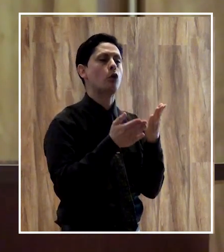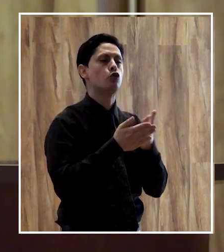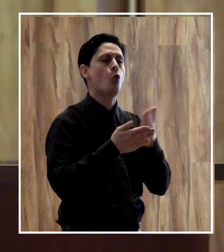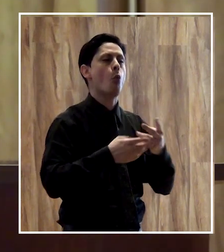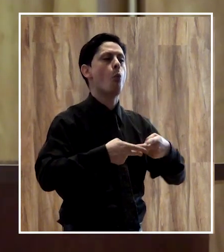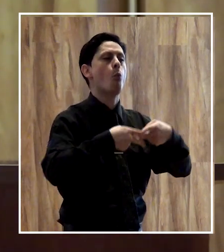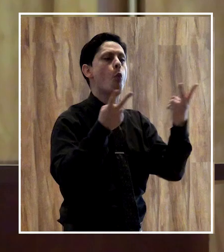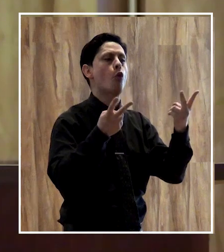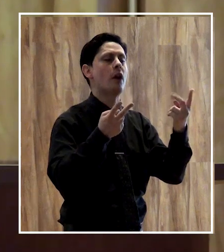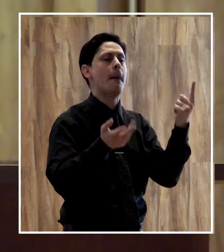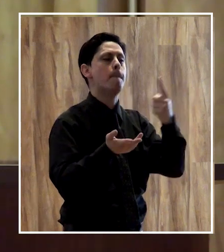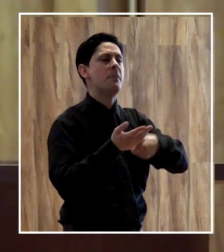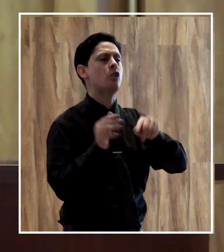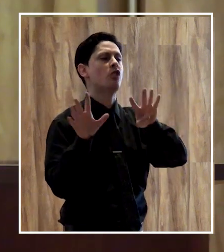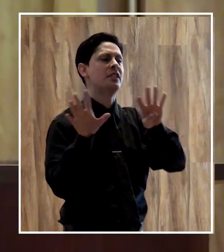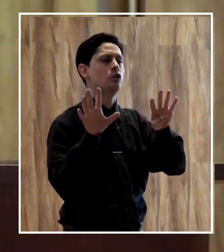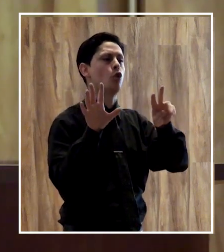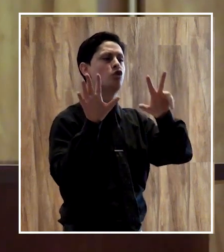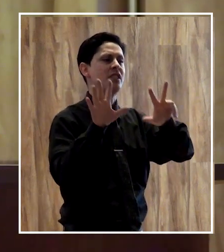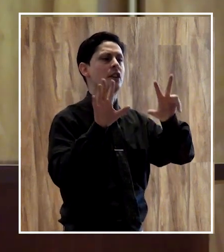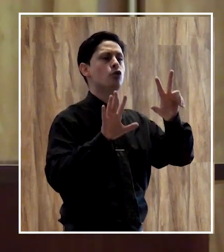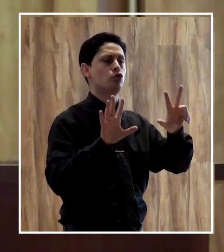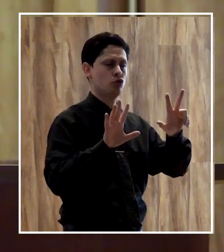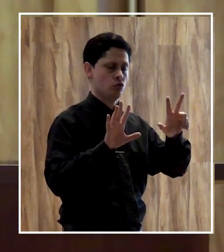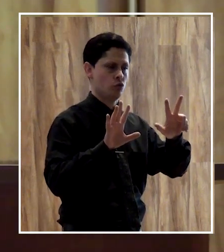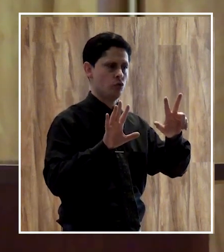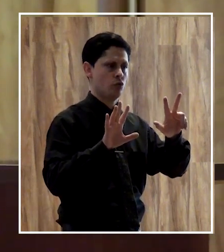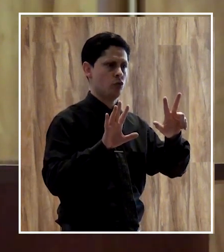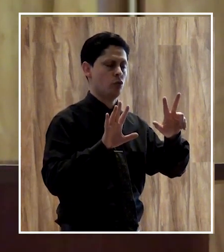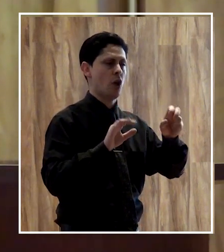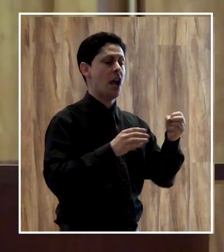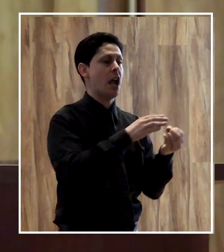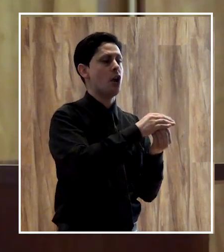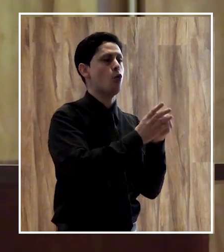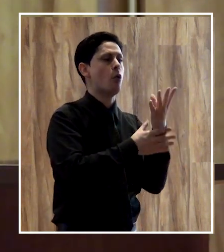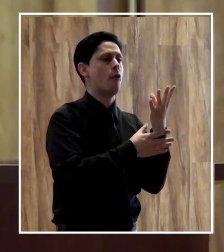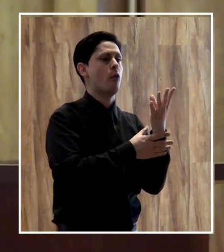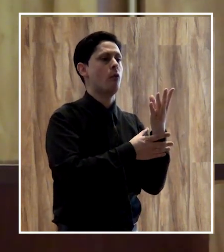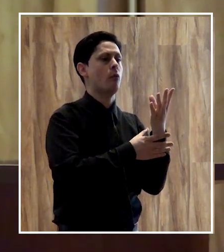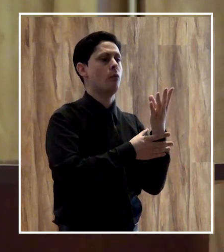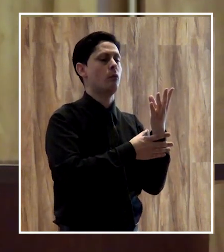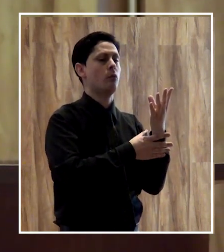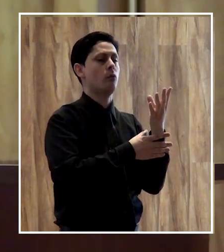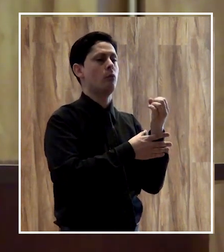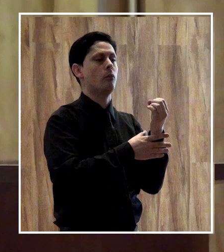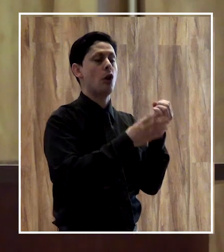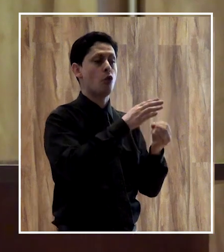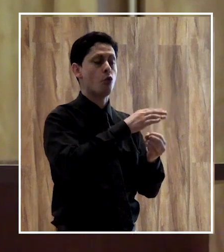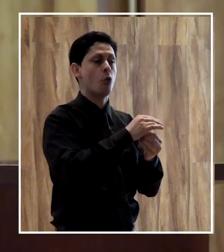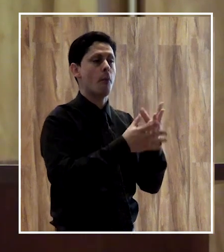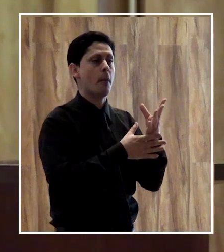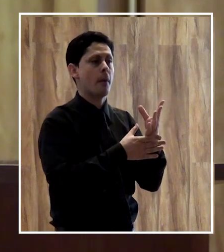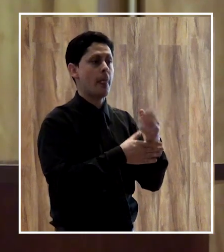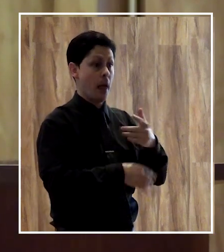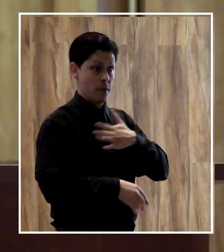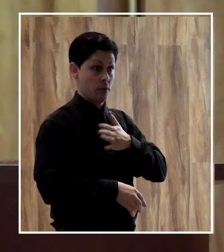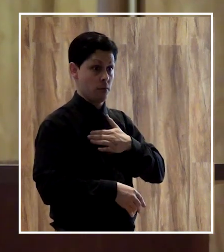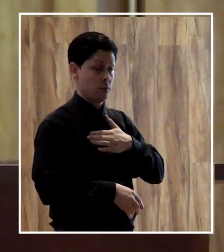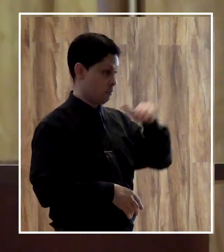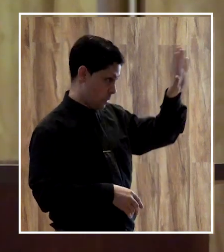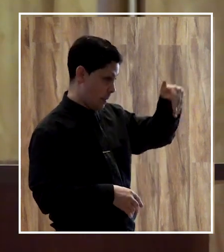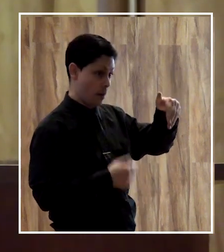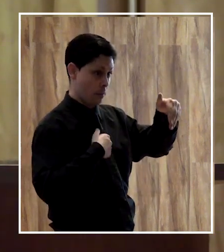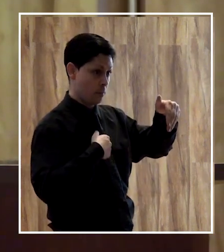pública. Y en 1988, de nuevo, los 1.000 pesos